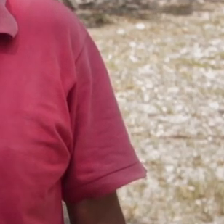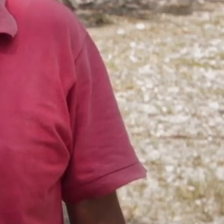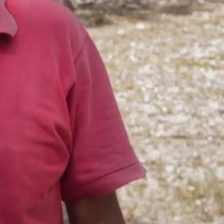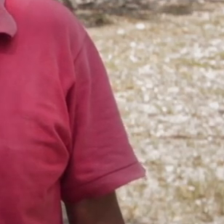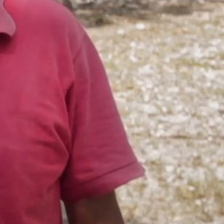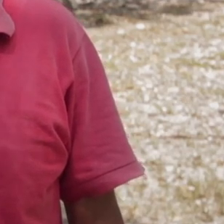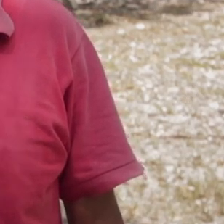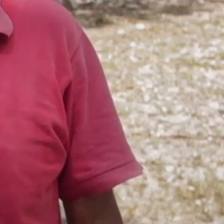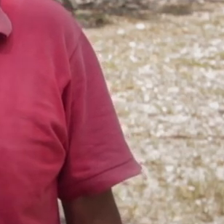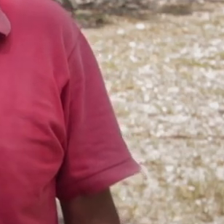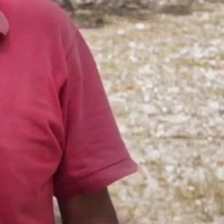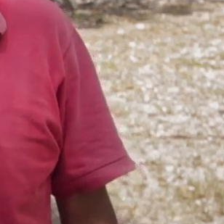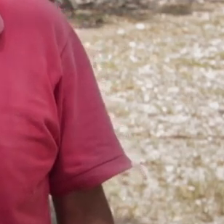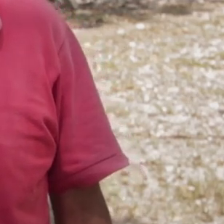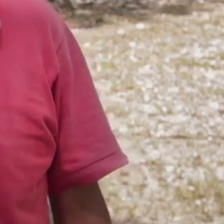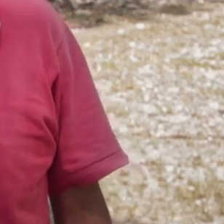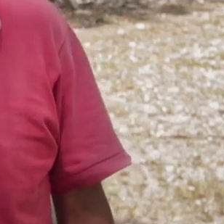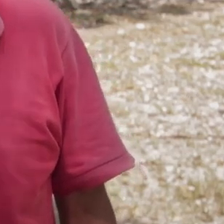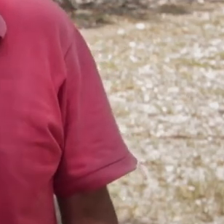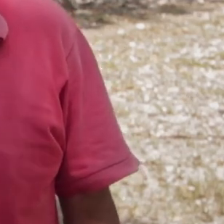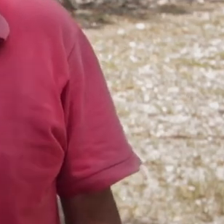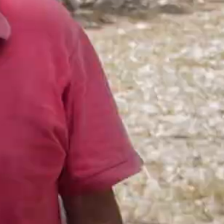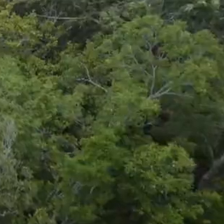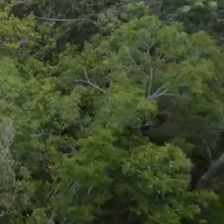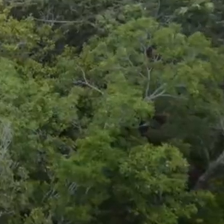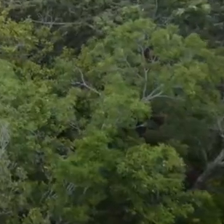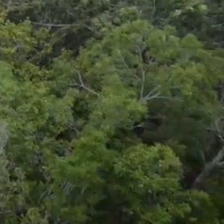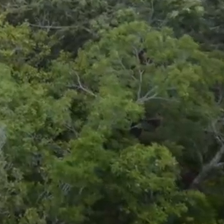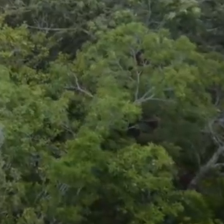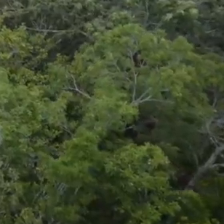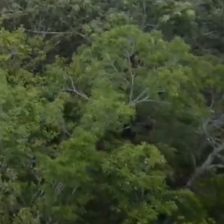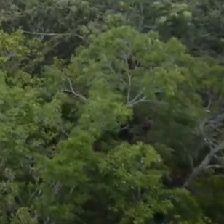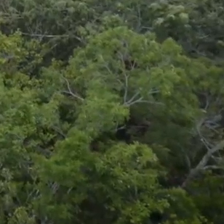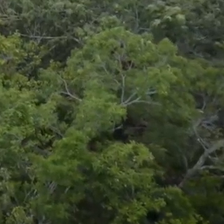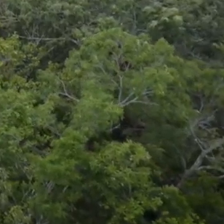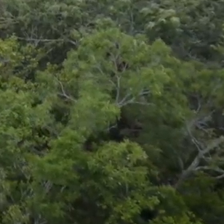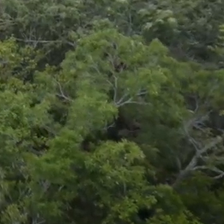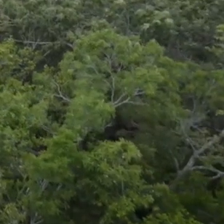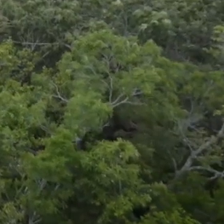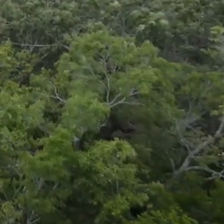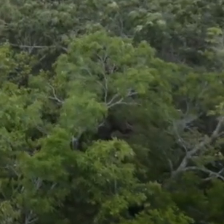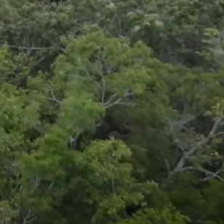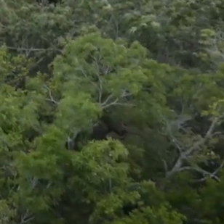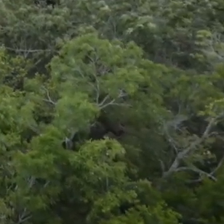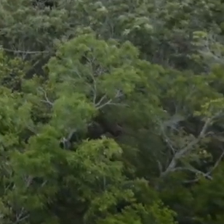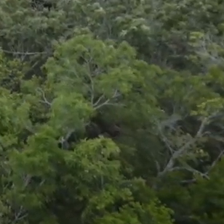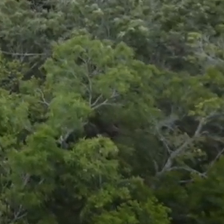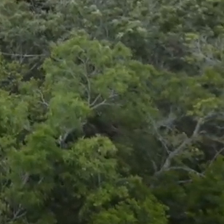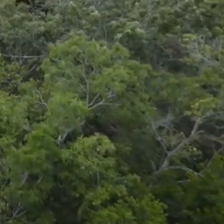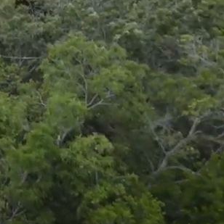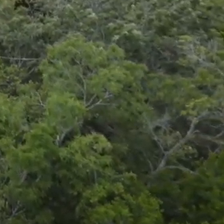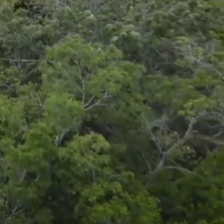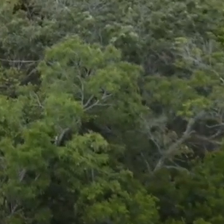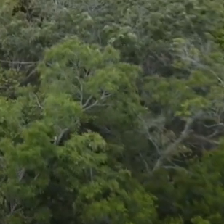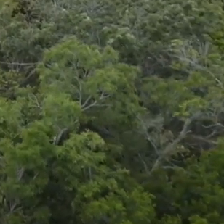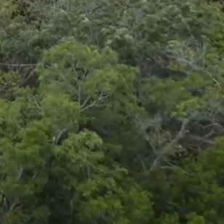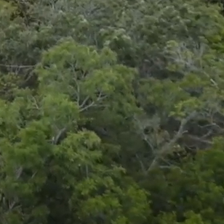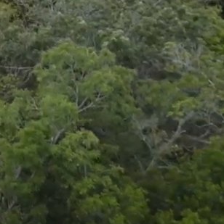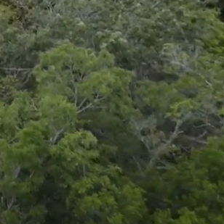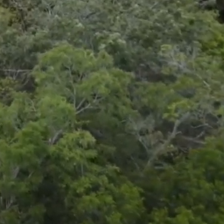de Zonas Arqueológicas El proyecto